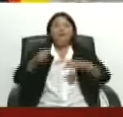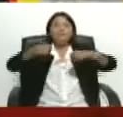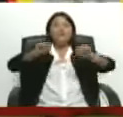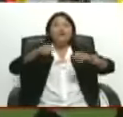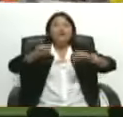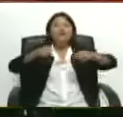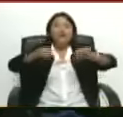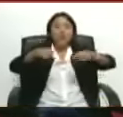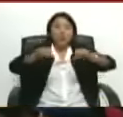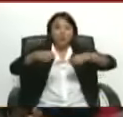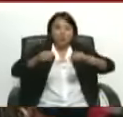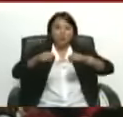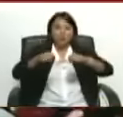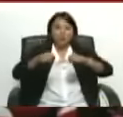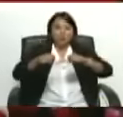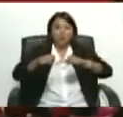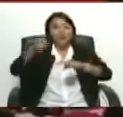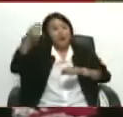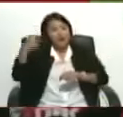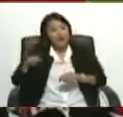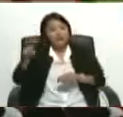motorizados.